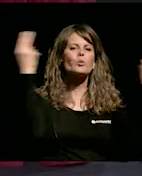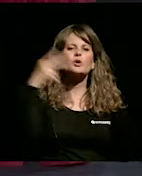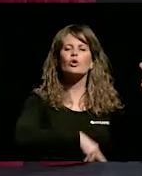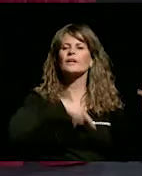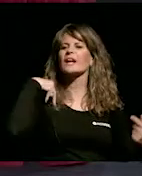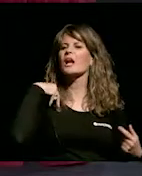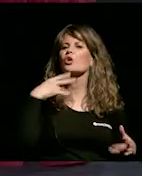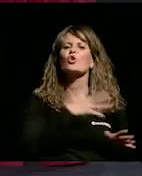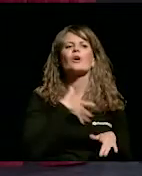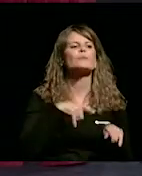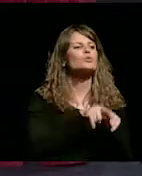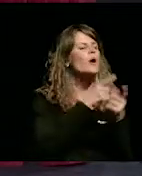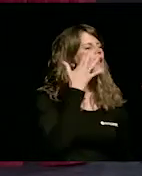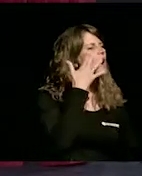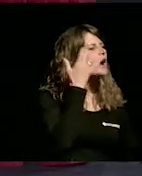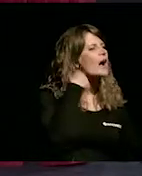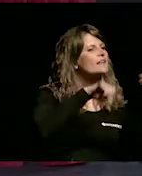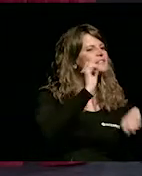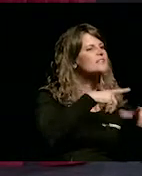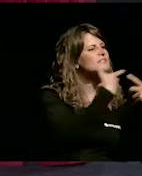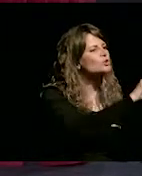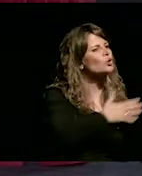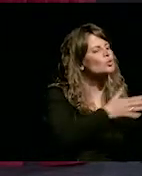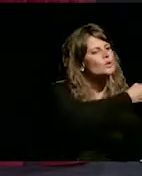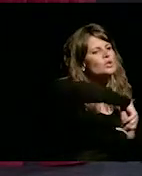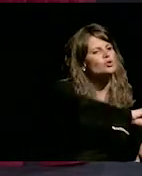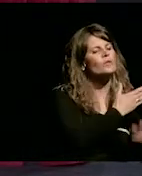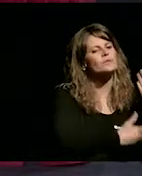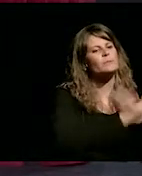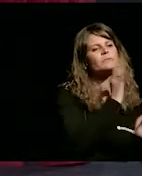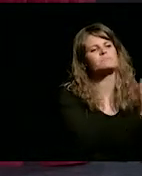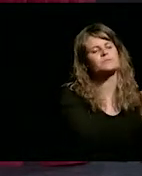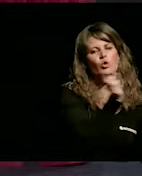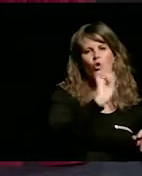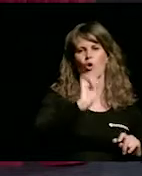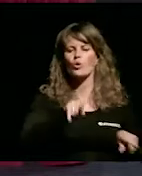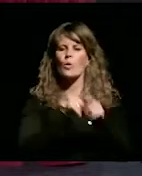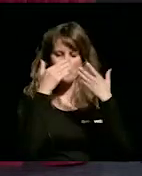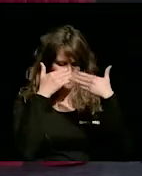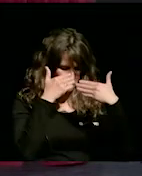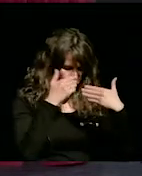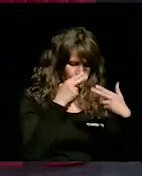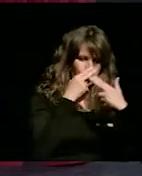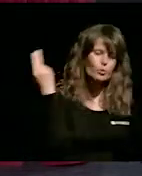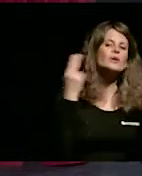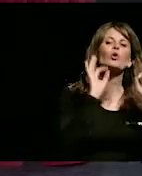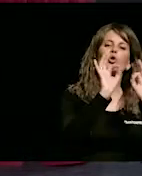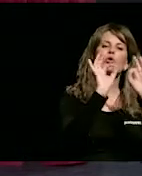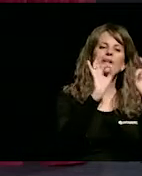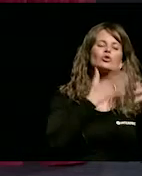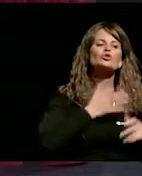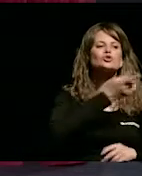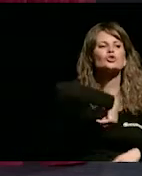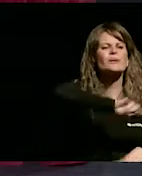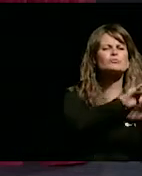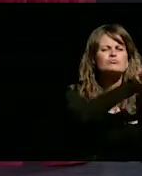no queremos únicamente focalizarnos en los artistas de nuestro sector o ni tampoco en una audiencia, un público en concreto. Nosotros queremos llegar a todo